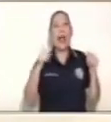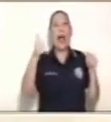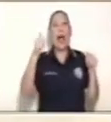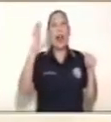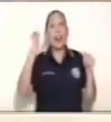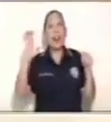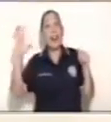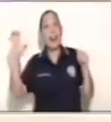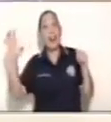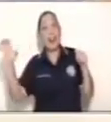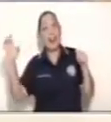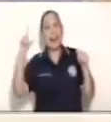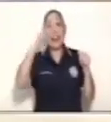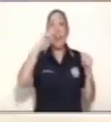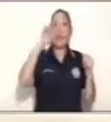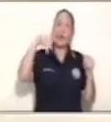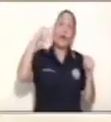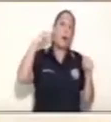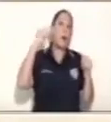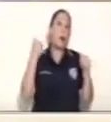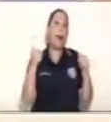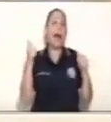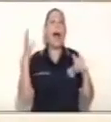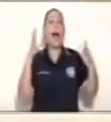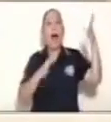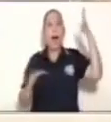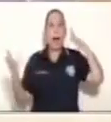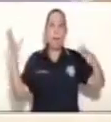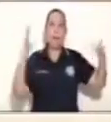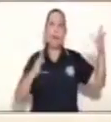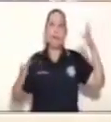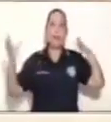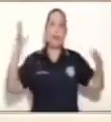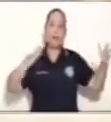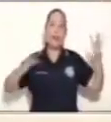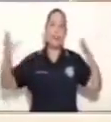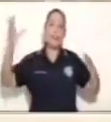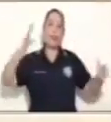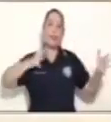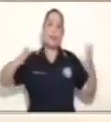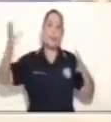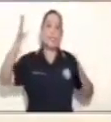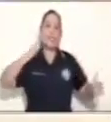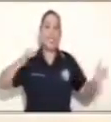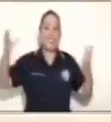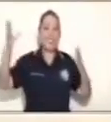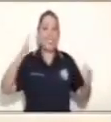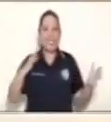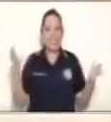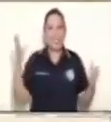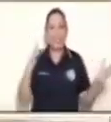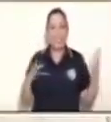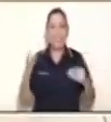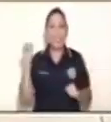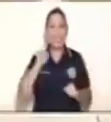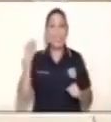alele, alele, lele, tonga, amasa, masa, masa.